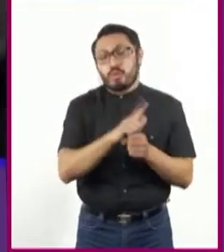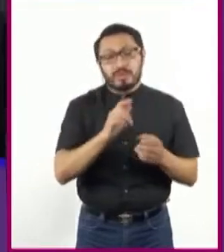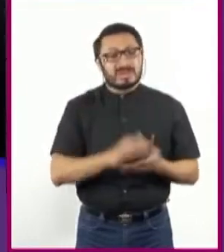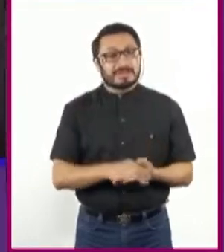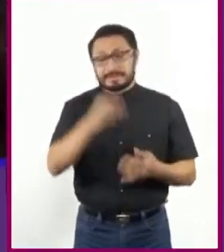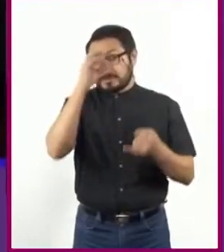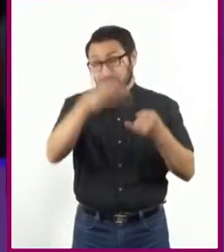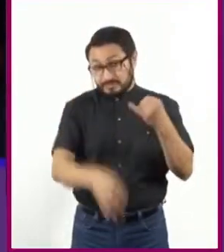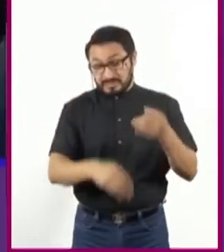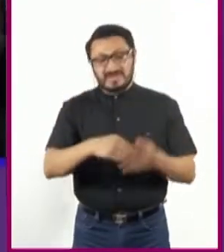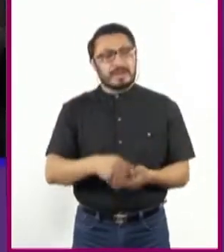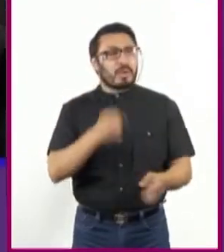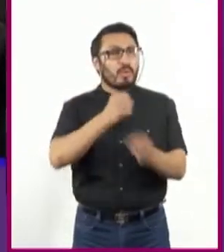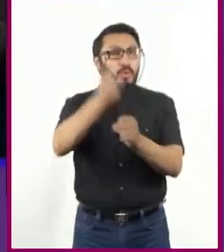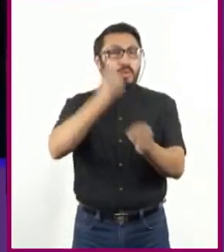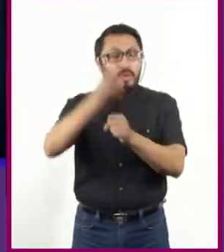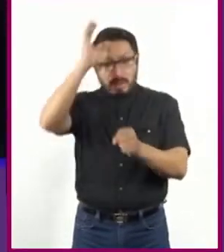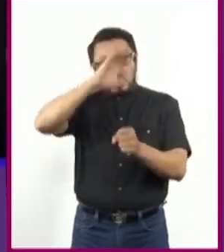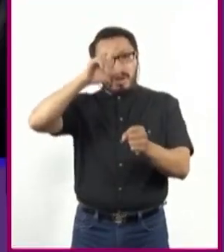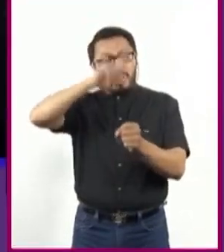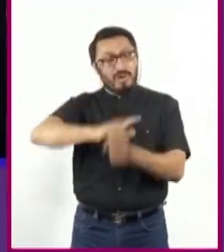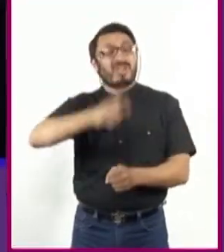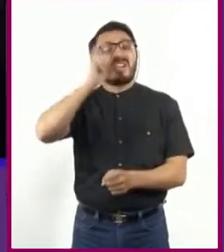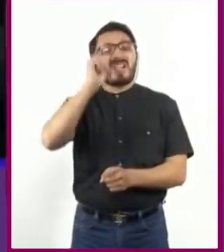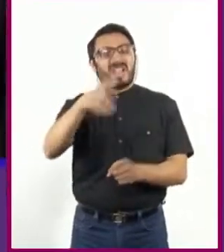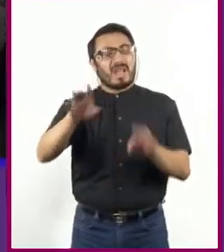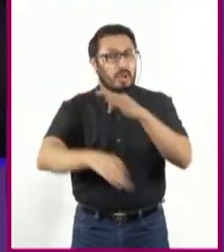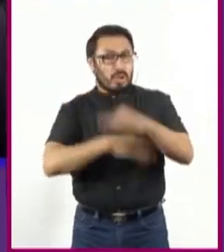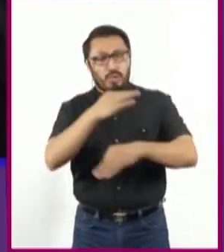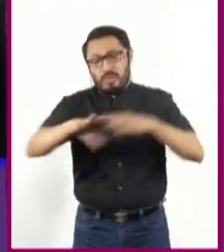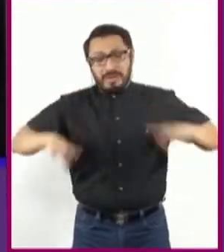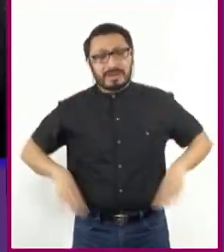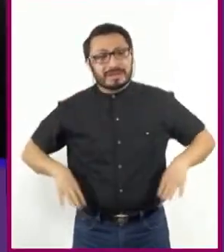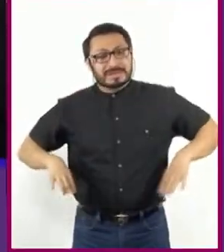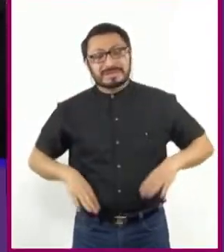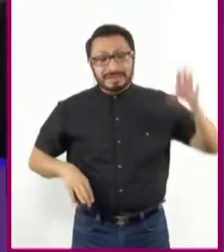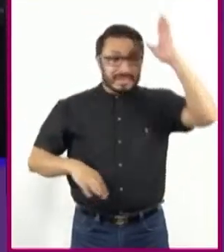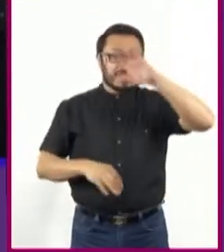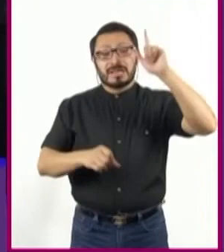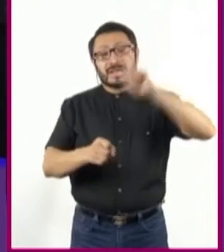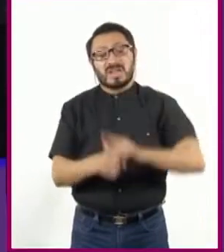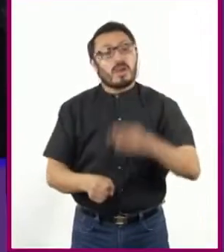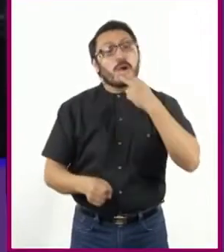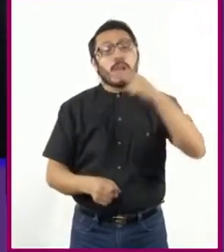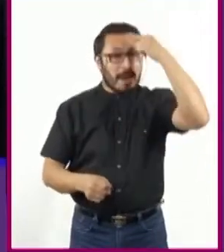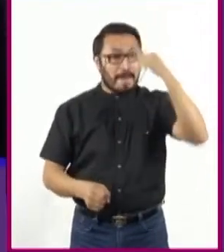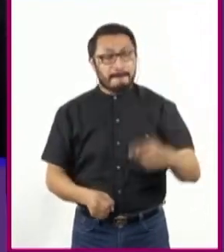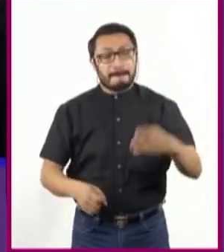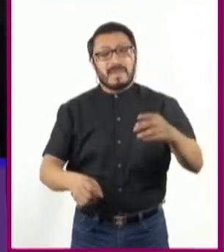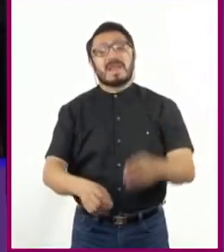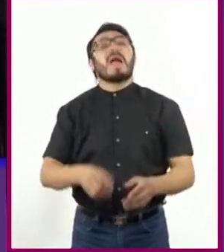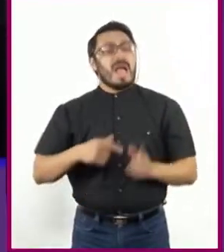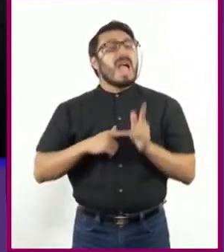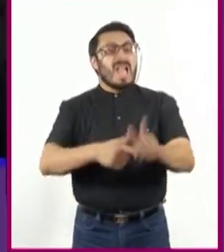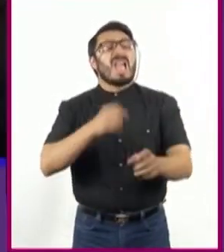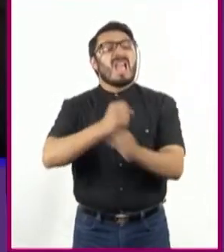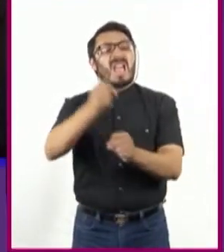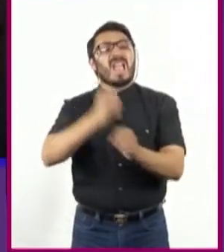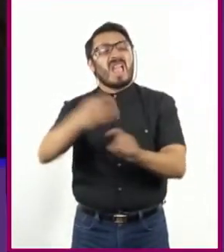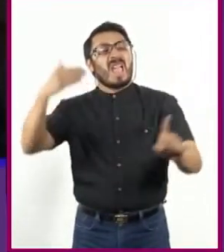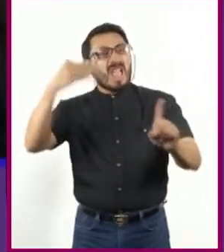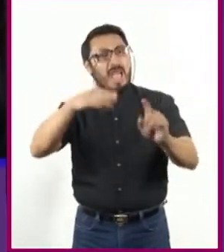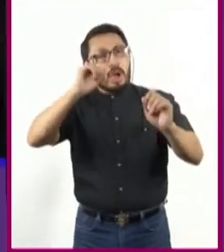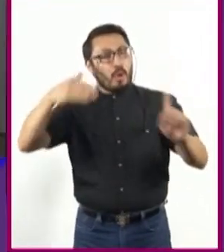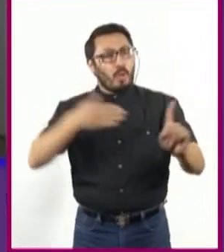Por último, la violencia cultural se refiere a todo aspecto de la cultura utilizado para legitimar la violencia directa o